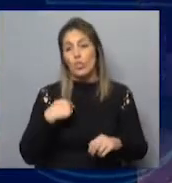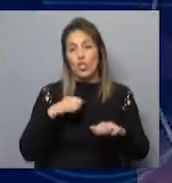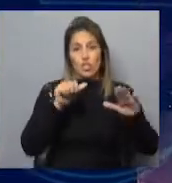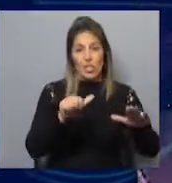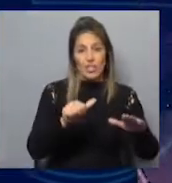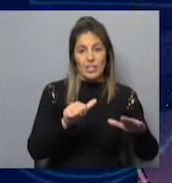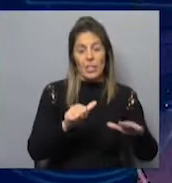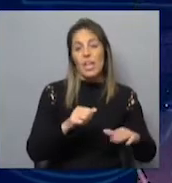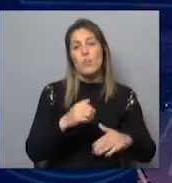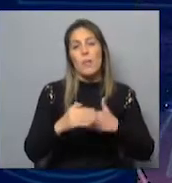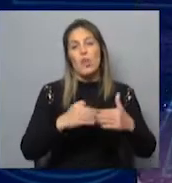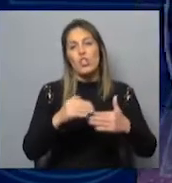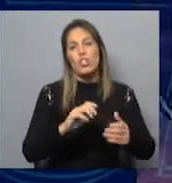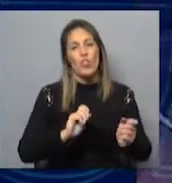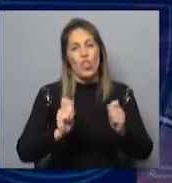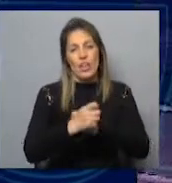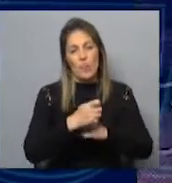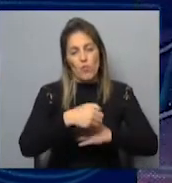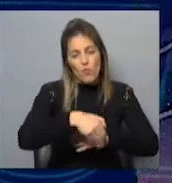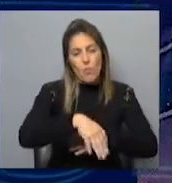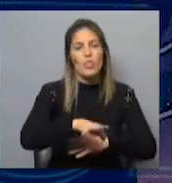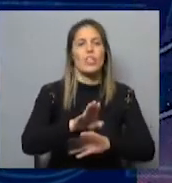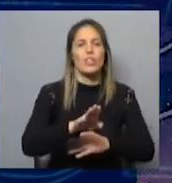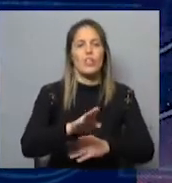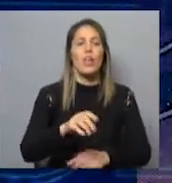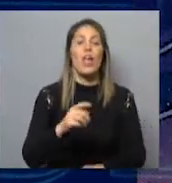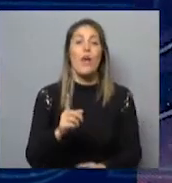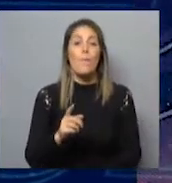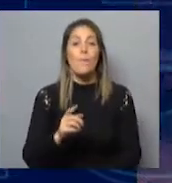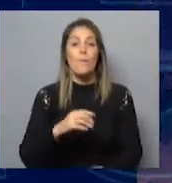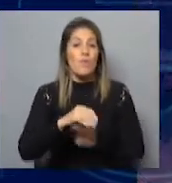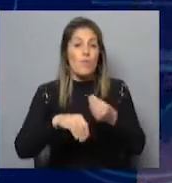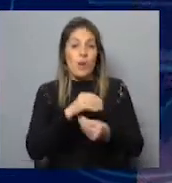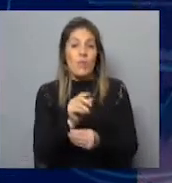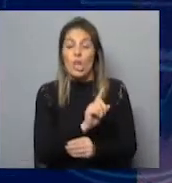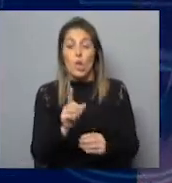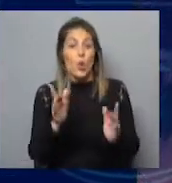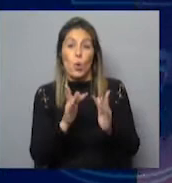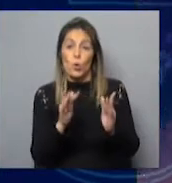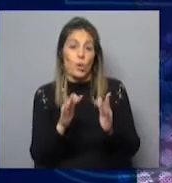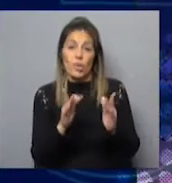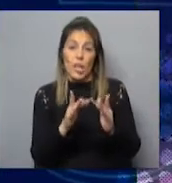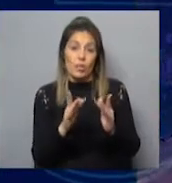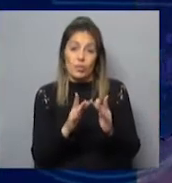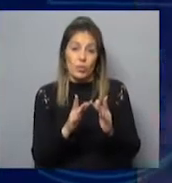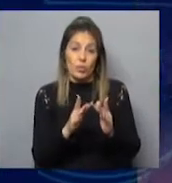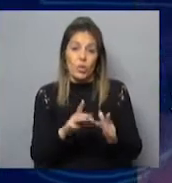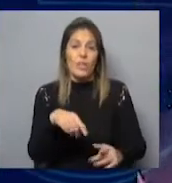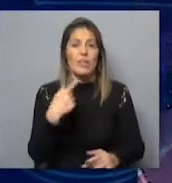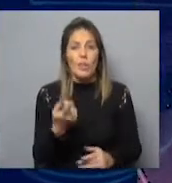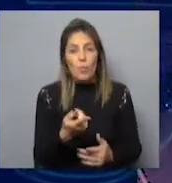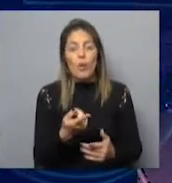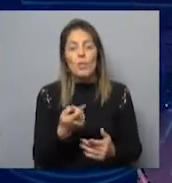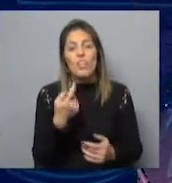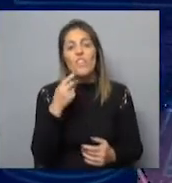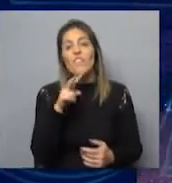posterior así que no hay un proyecto de mi familia no no tengo contactos después de cierto grado de